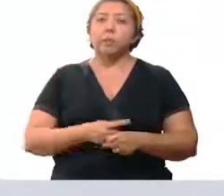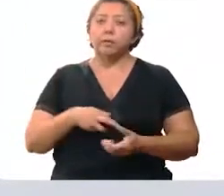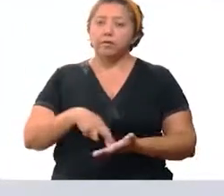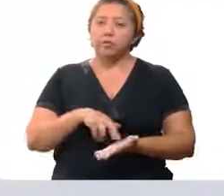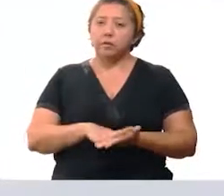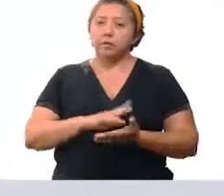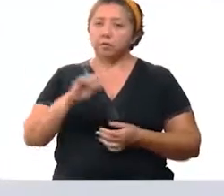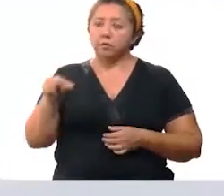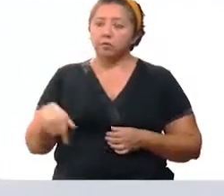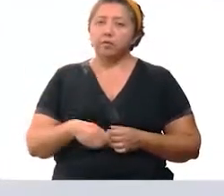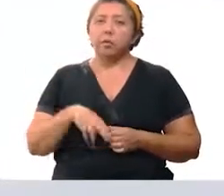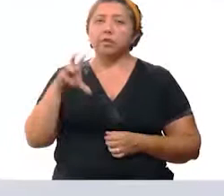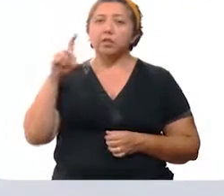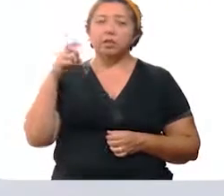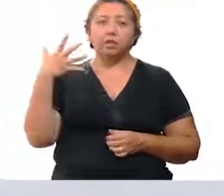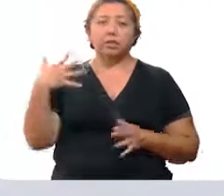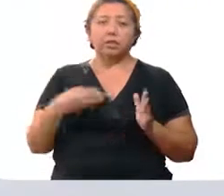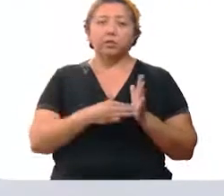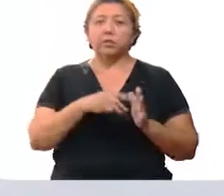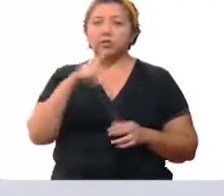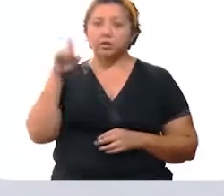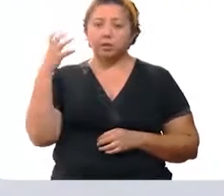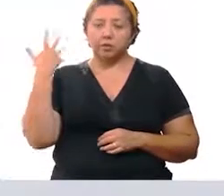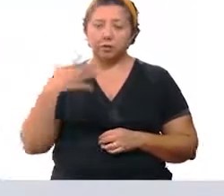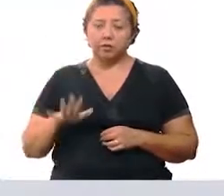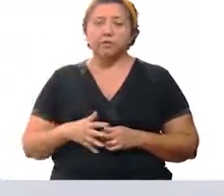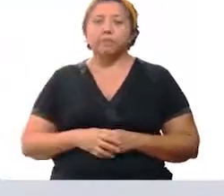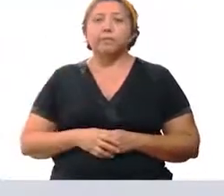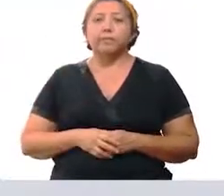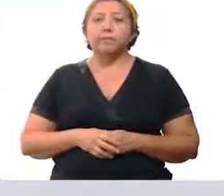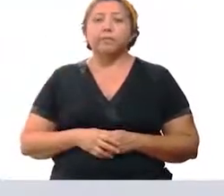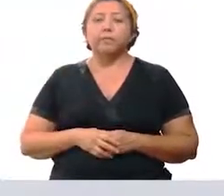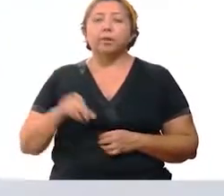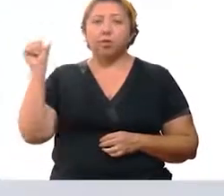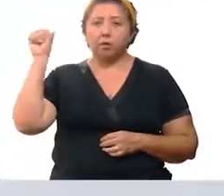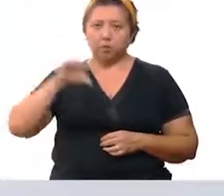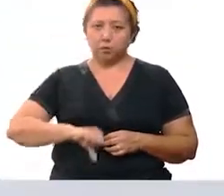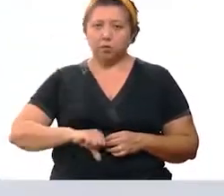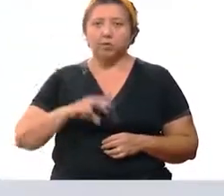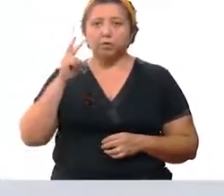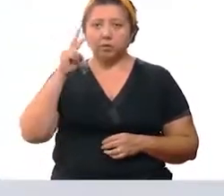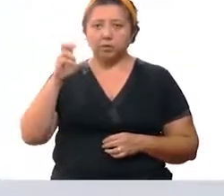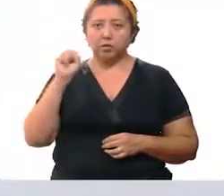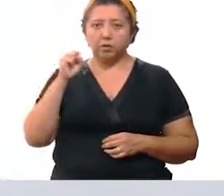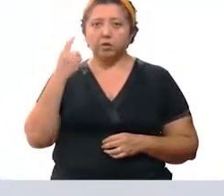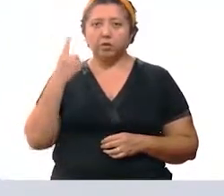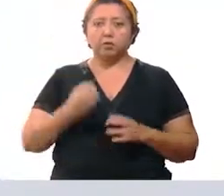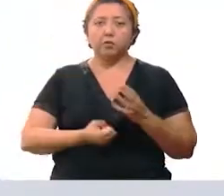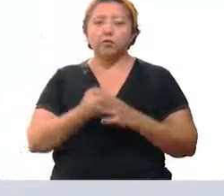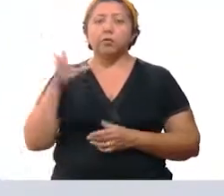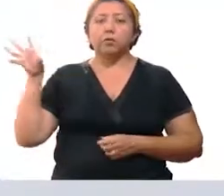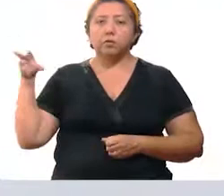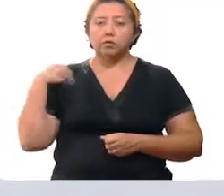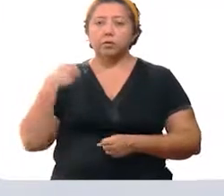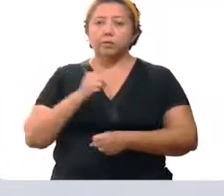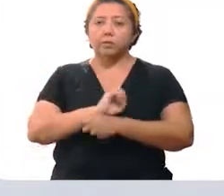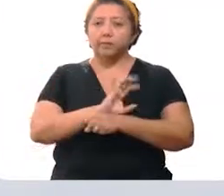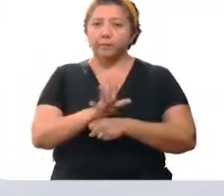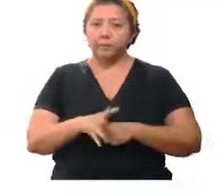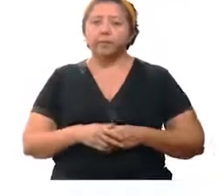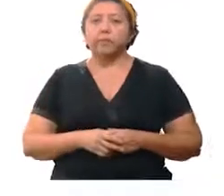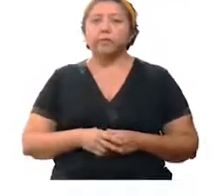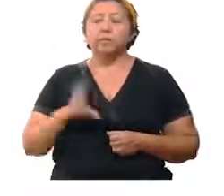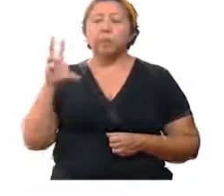contagios registrados, que son 35.110. Hoy se detectaron 61 nuevos contagios de